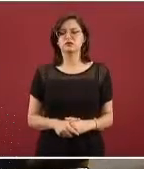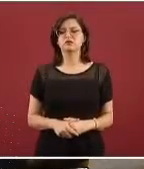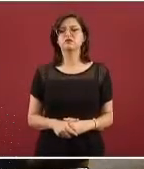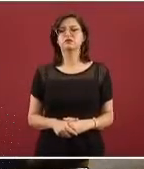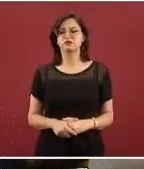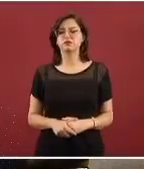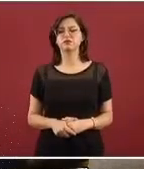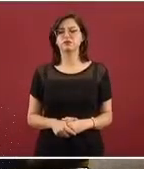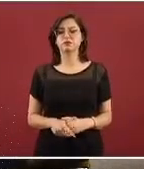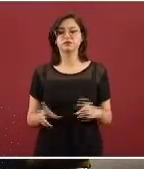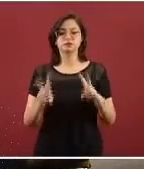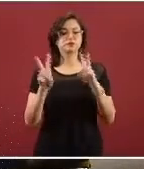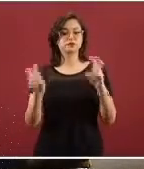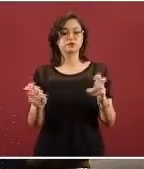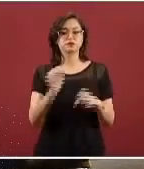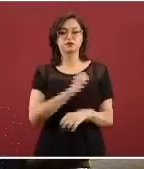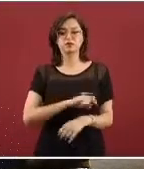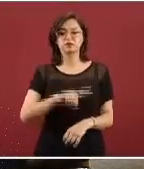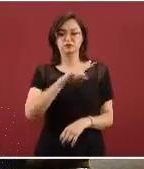primero la parte de salud.